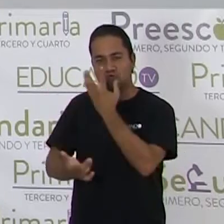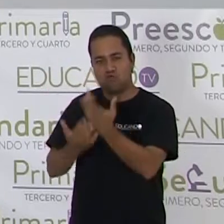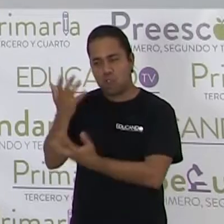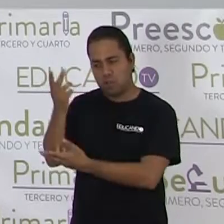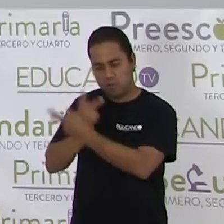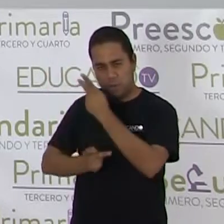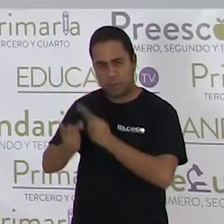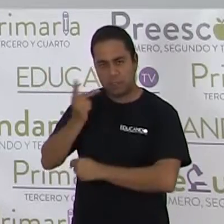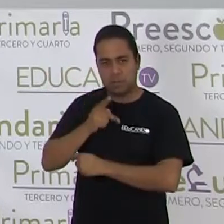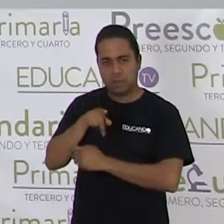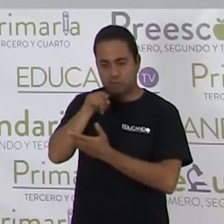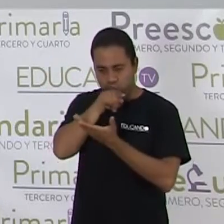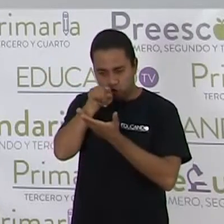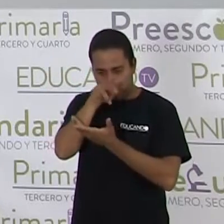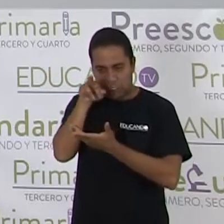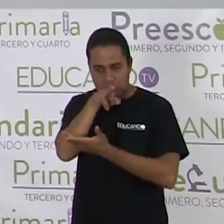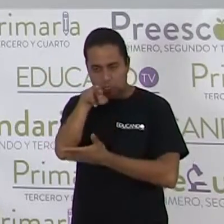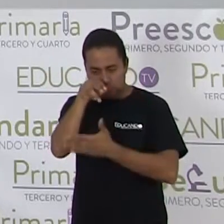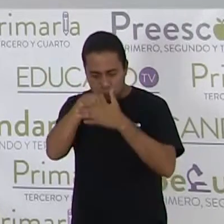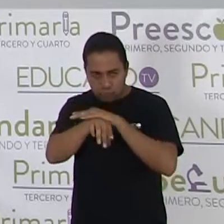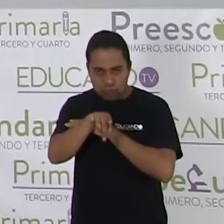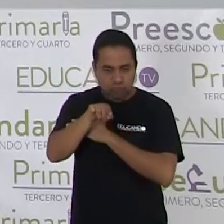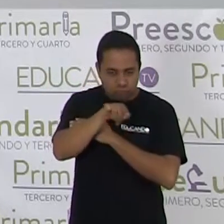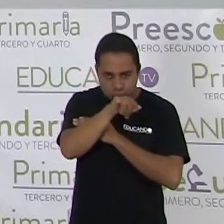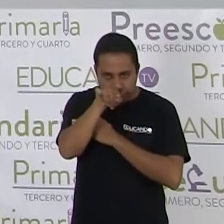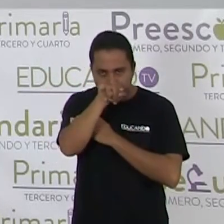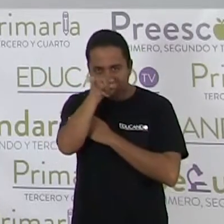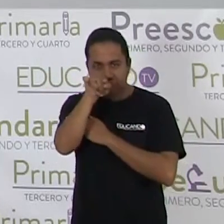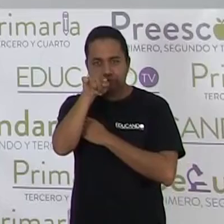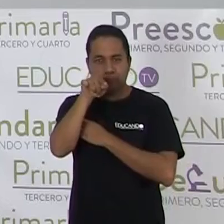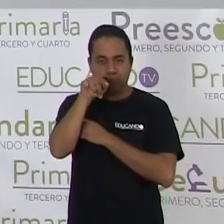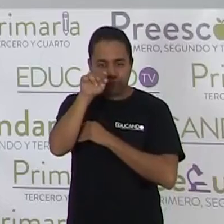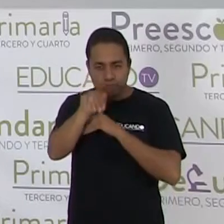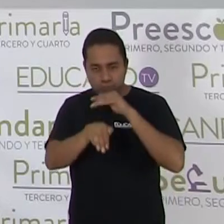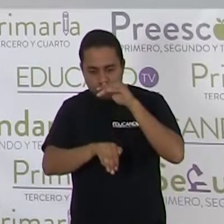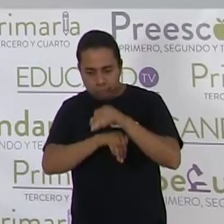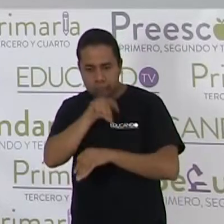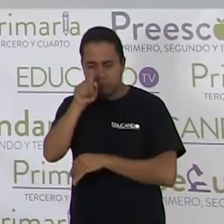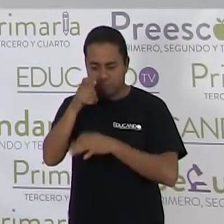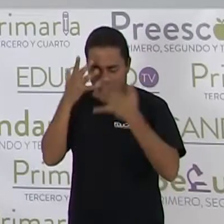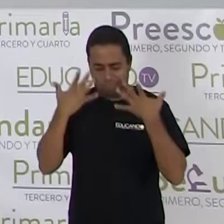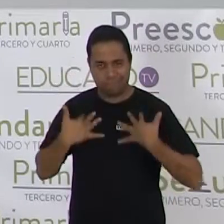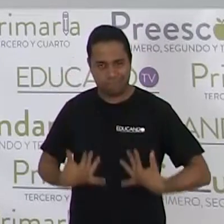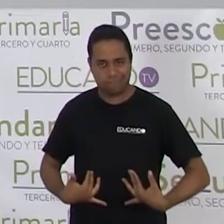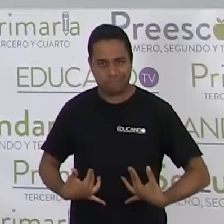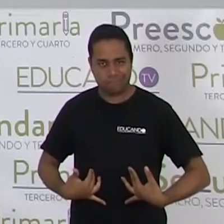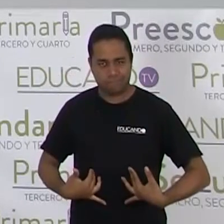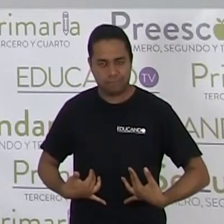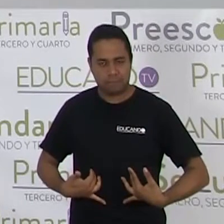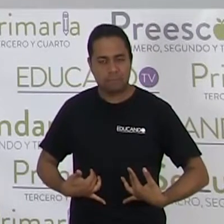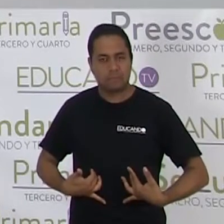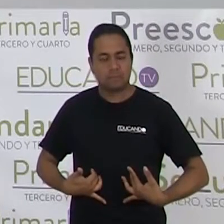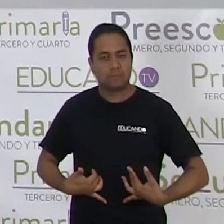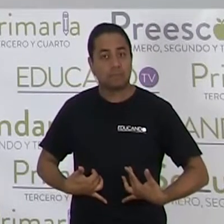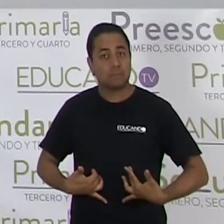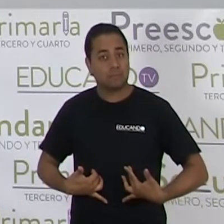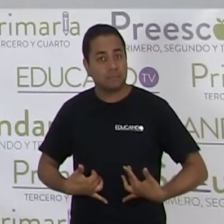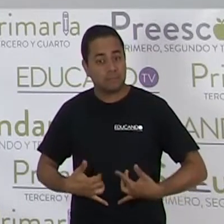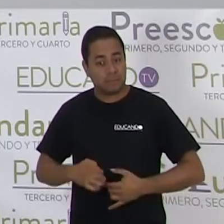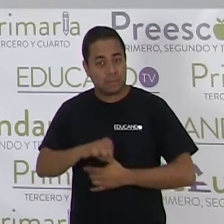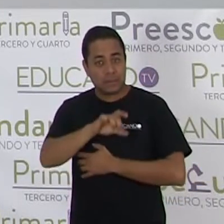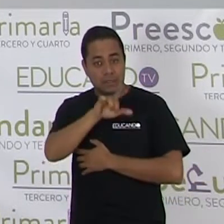El tlacuache se metió al río y se mojó. Y enseguida